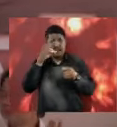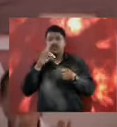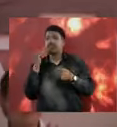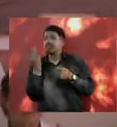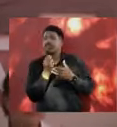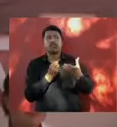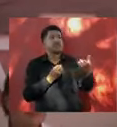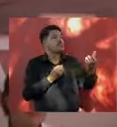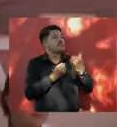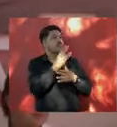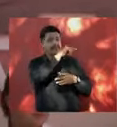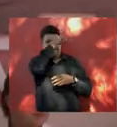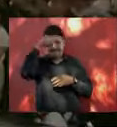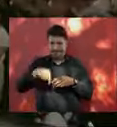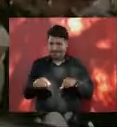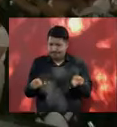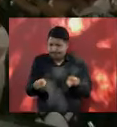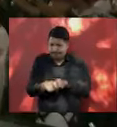jóvenes.